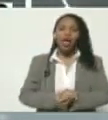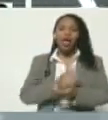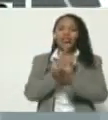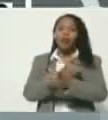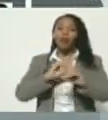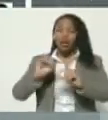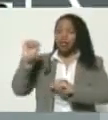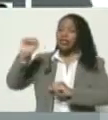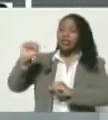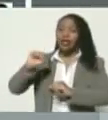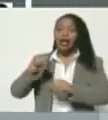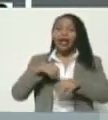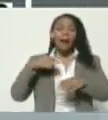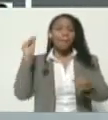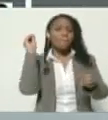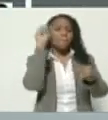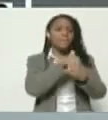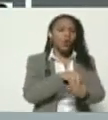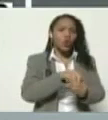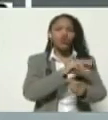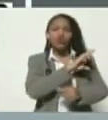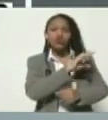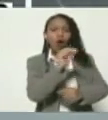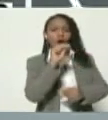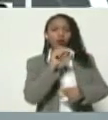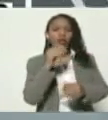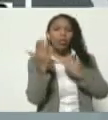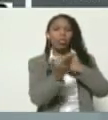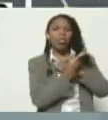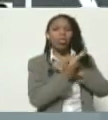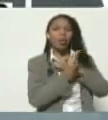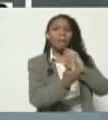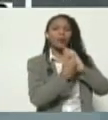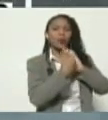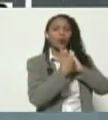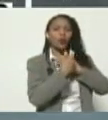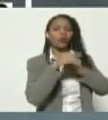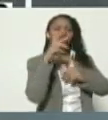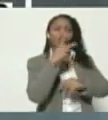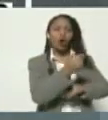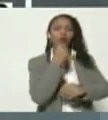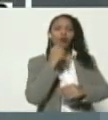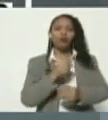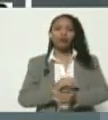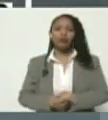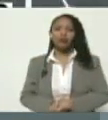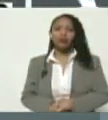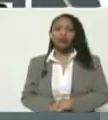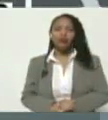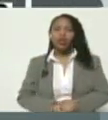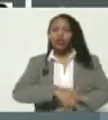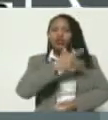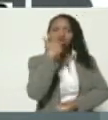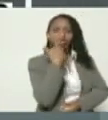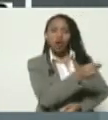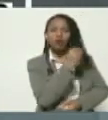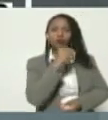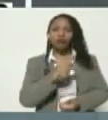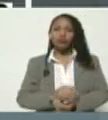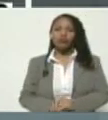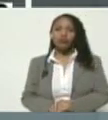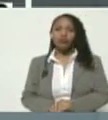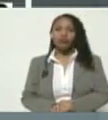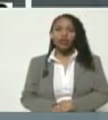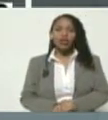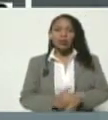Democracia sí, intervencionismo y sanciones criminales no. No.